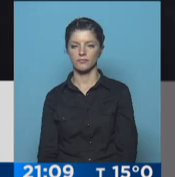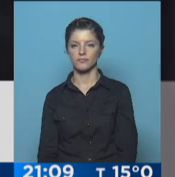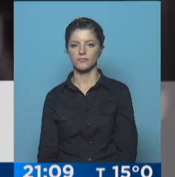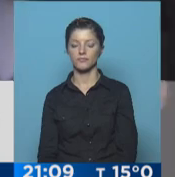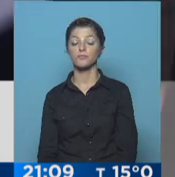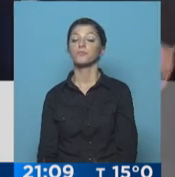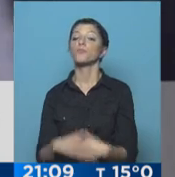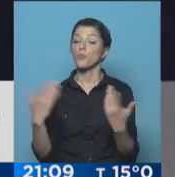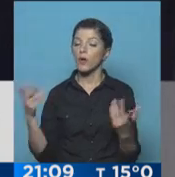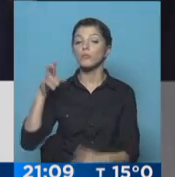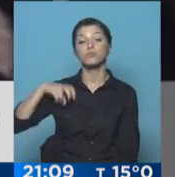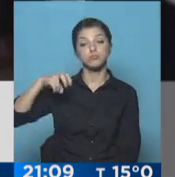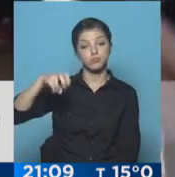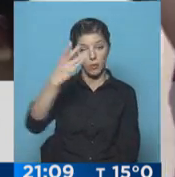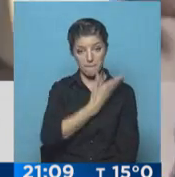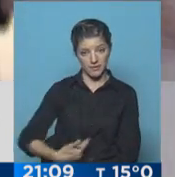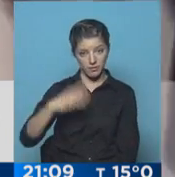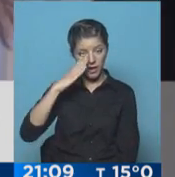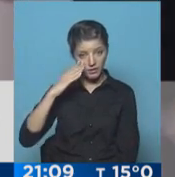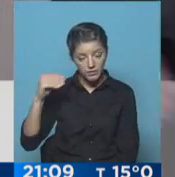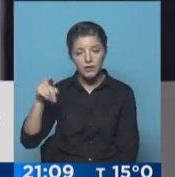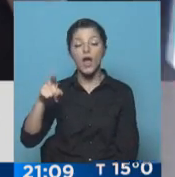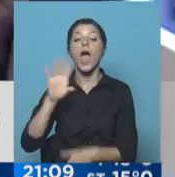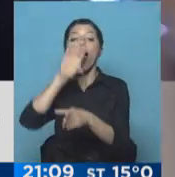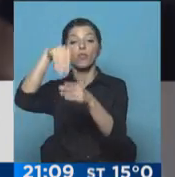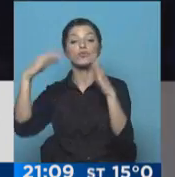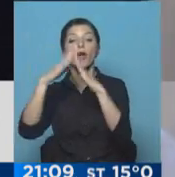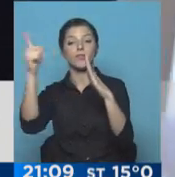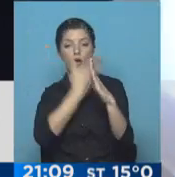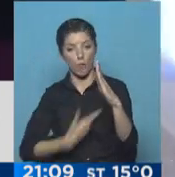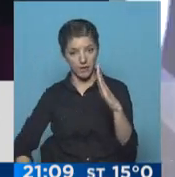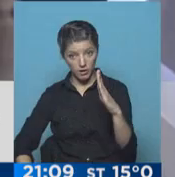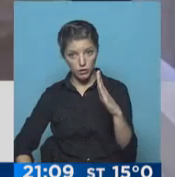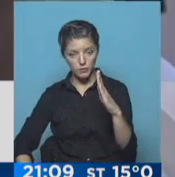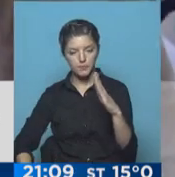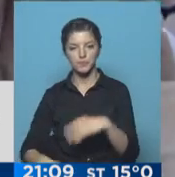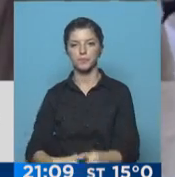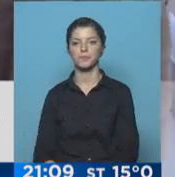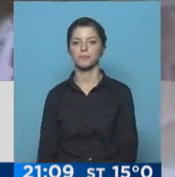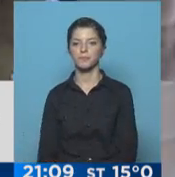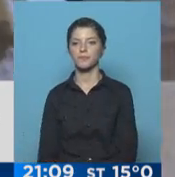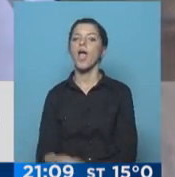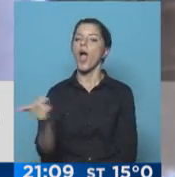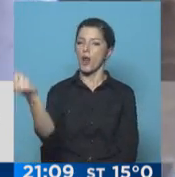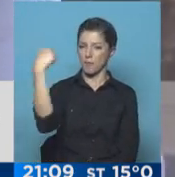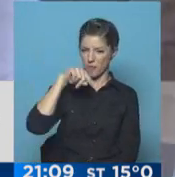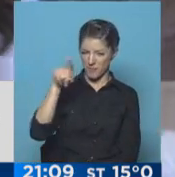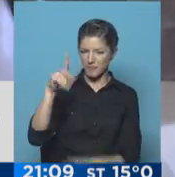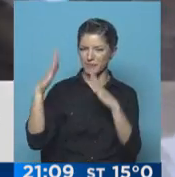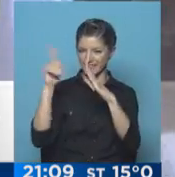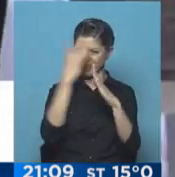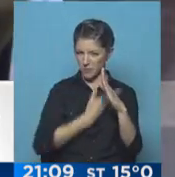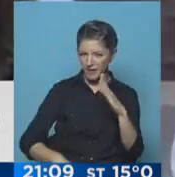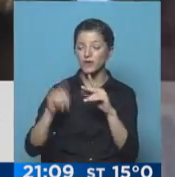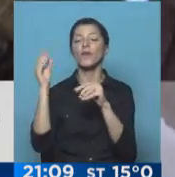Bueno, la recorrida de la presidenta Cristina Fernández por el interior de la Casa de Gobierno. Volvemos allí a la sede gubernamental,